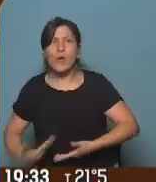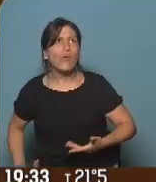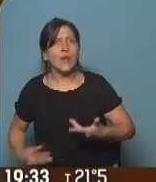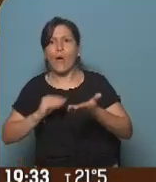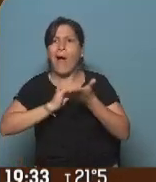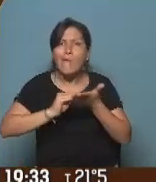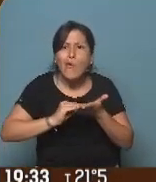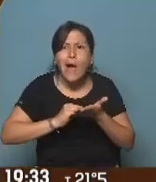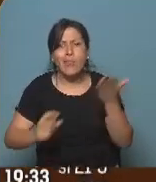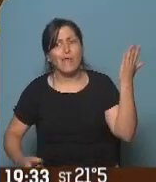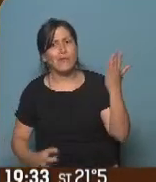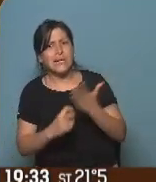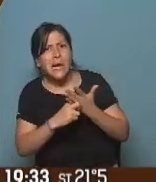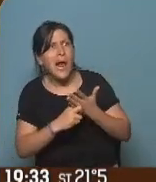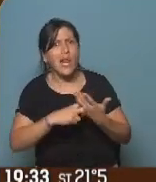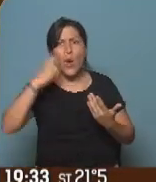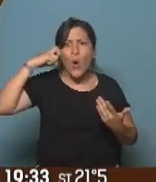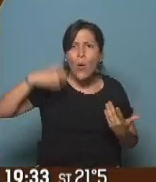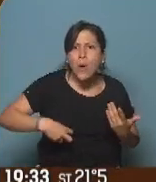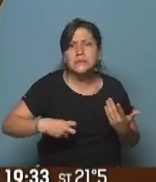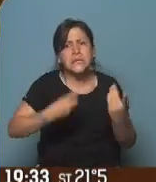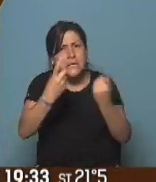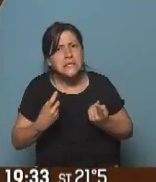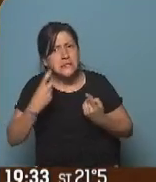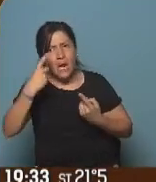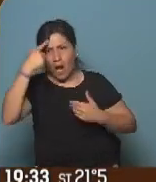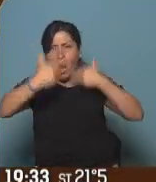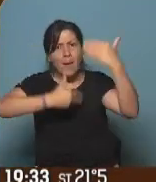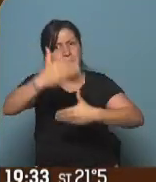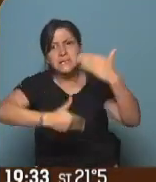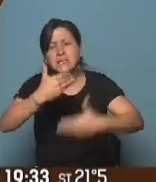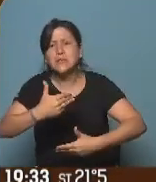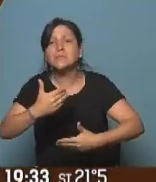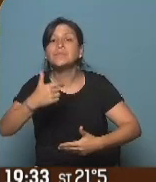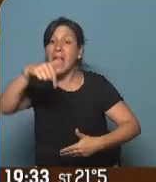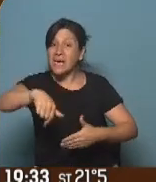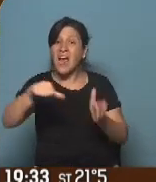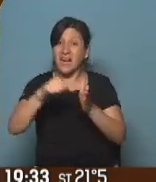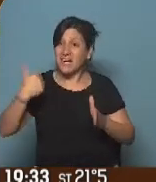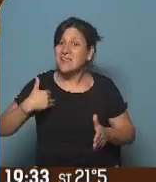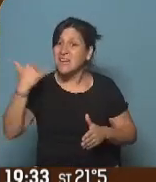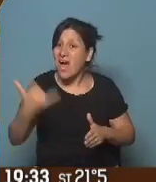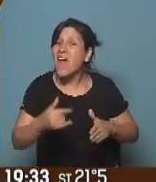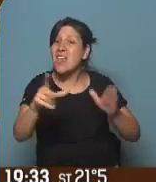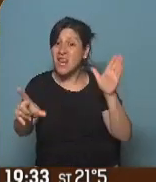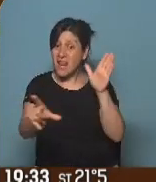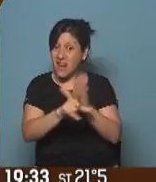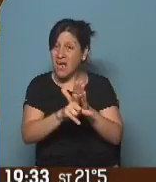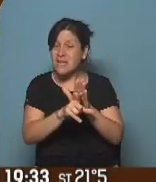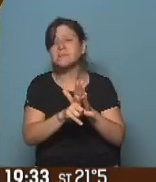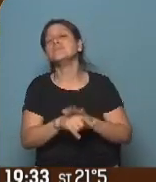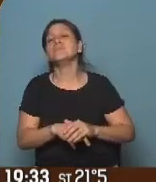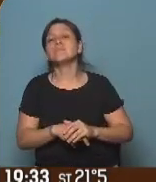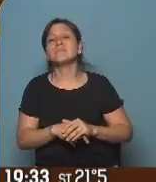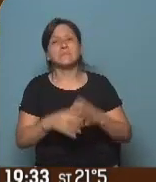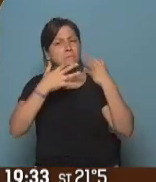abogadas fiscales tengan una capacitación tenemos una ley en argentina la ley 26 mil 485 que es